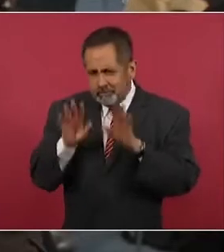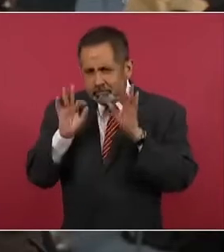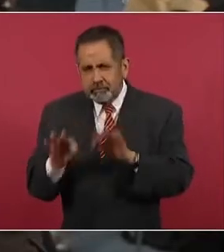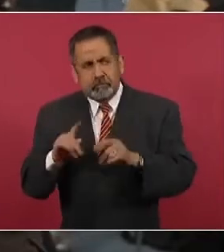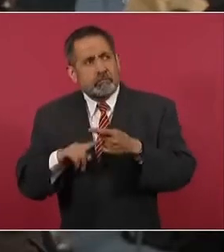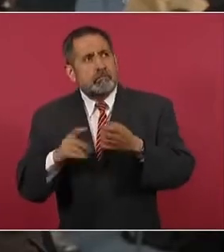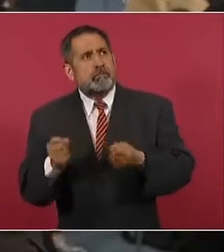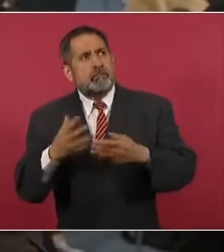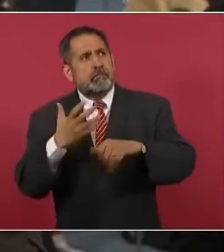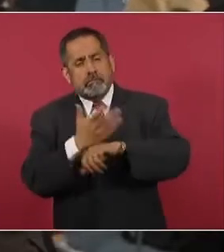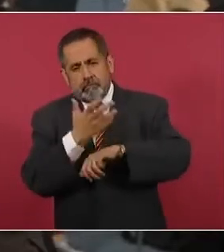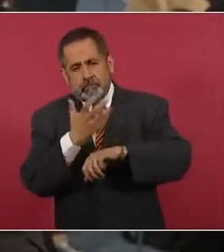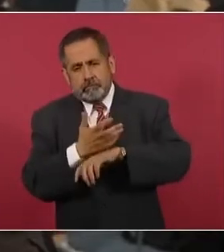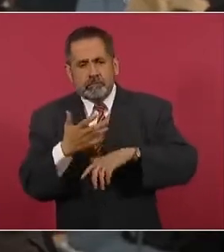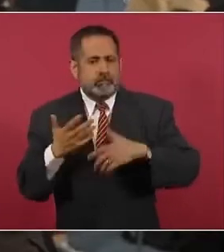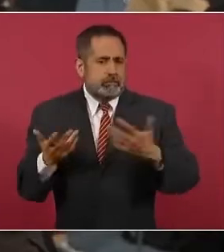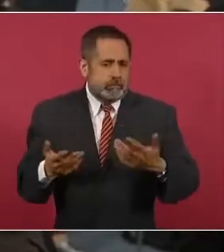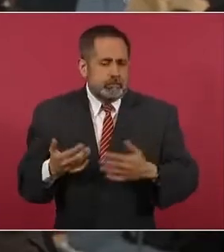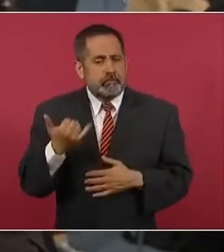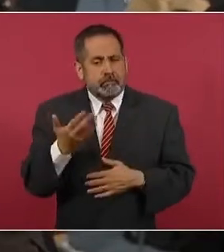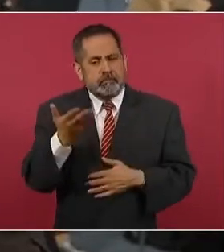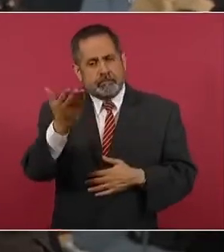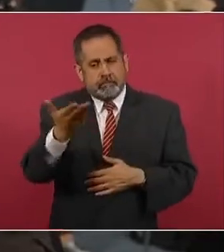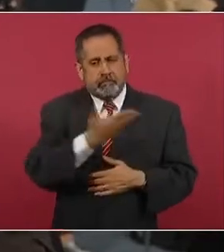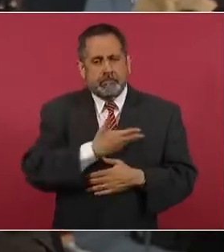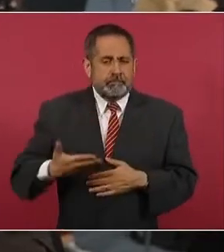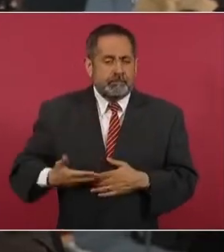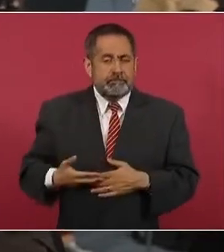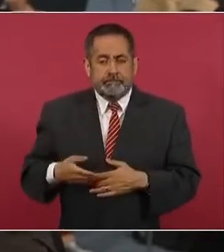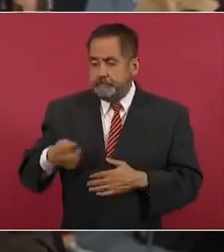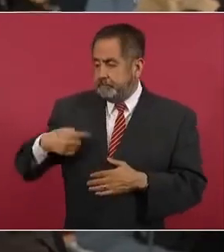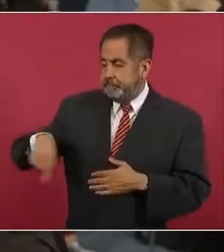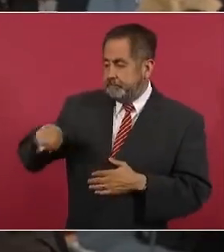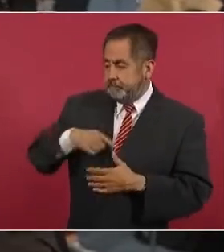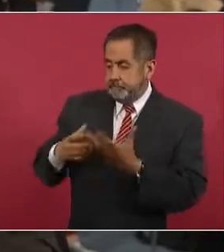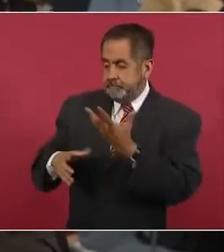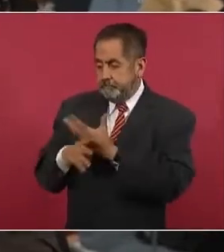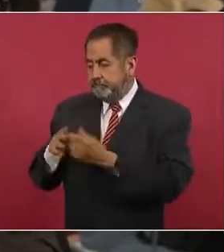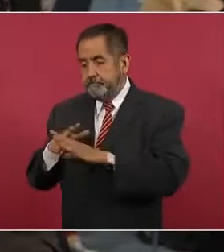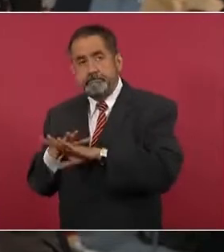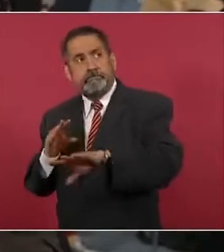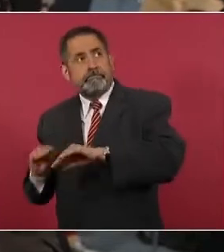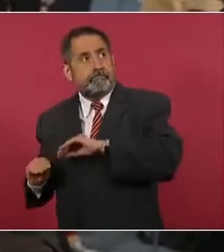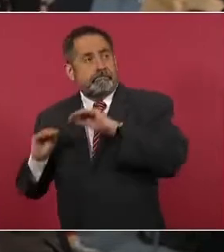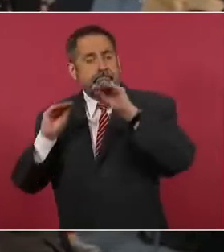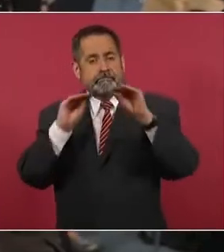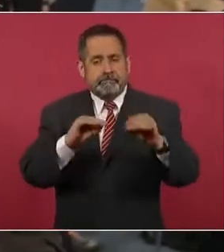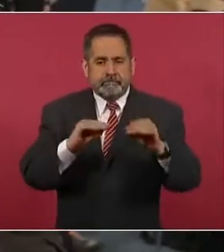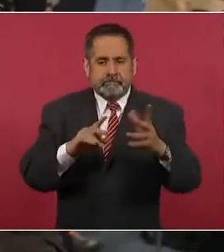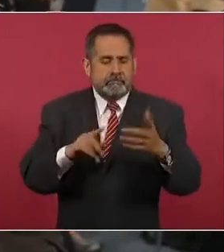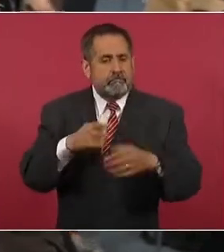Estados Unidos. Y presidente, bueno, pues nuestros hermanos migrantes pues están muy inconformes con